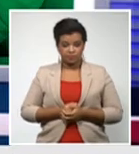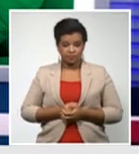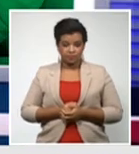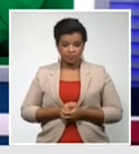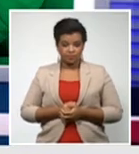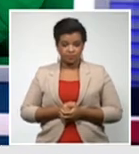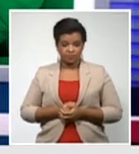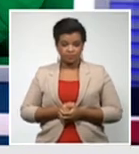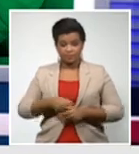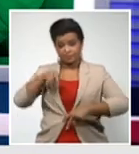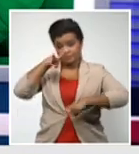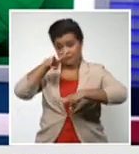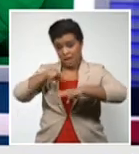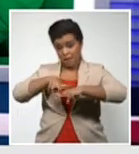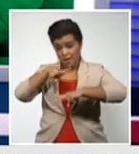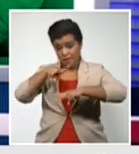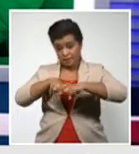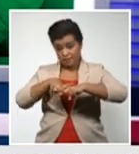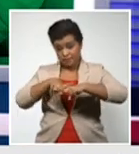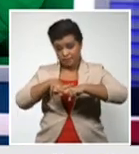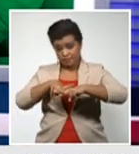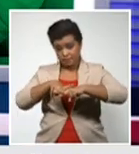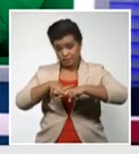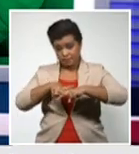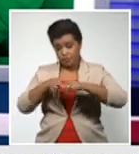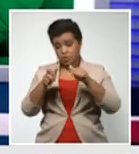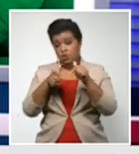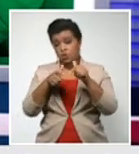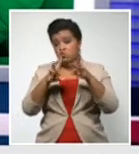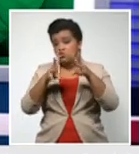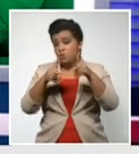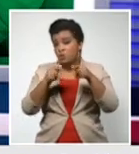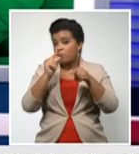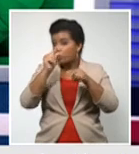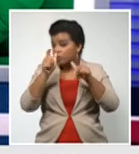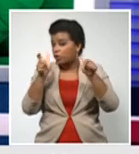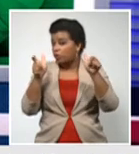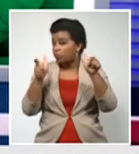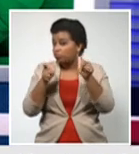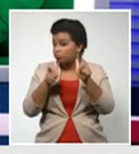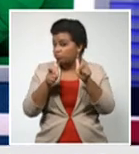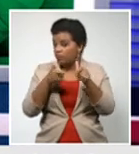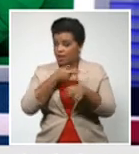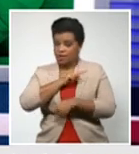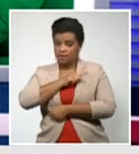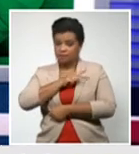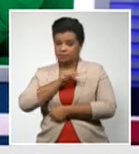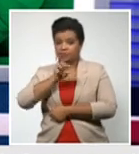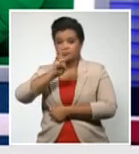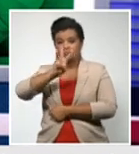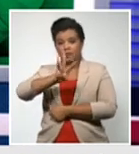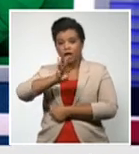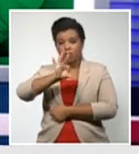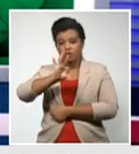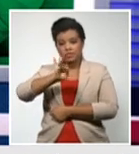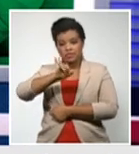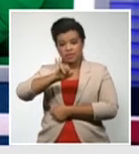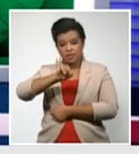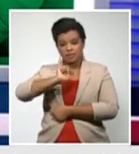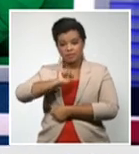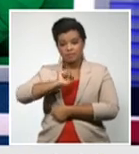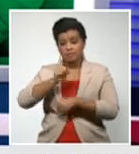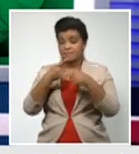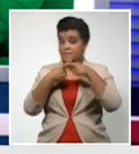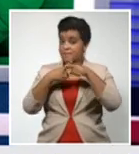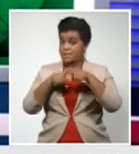La Habana, con un número menor de casos confirmados ayer, 386, pero con